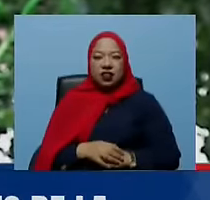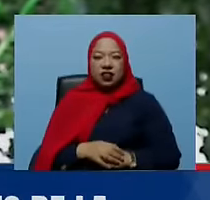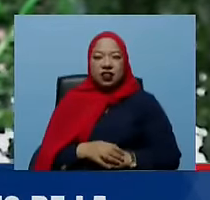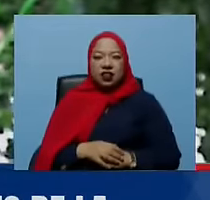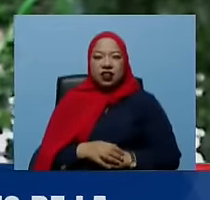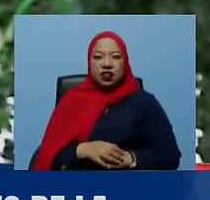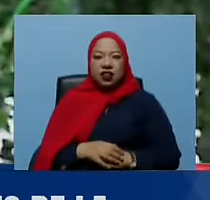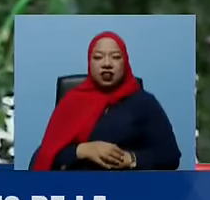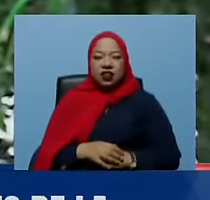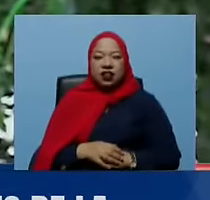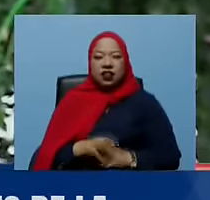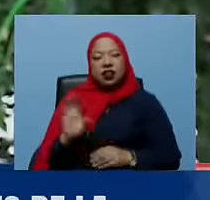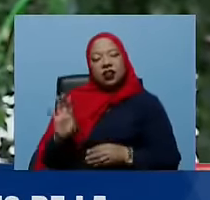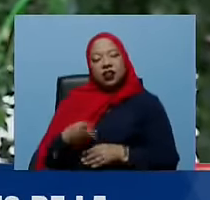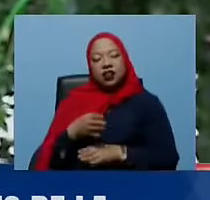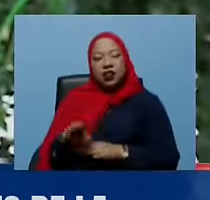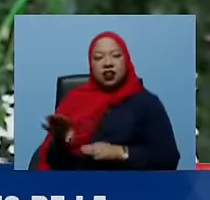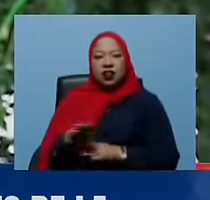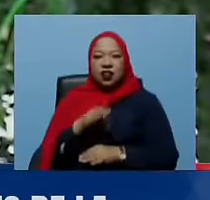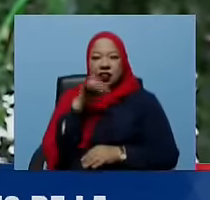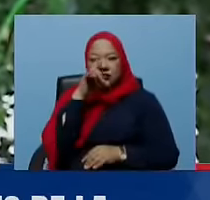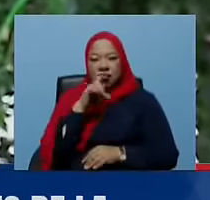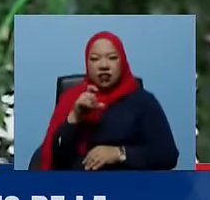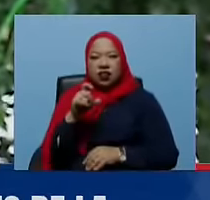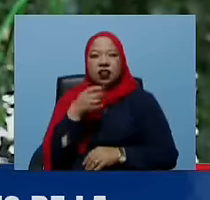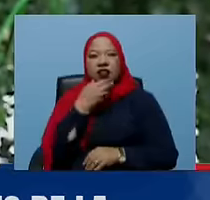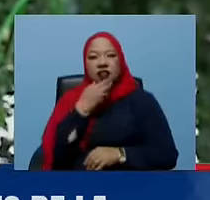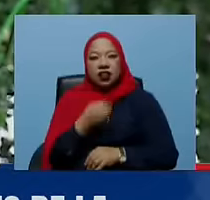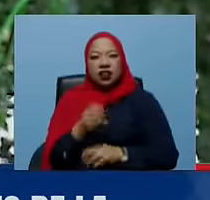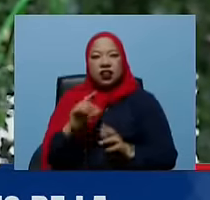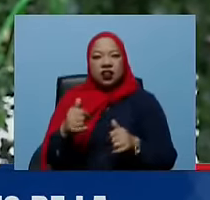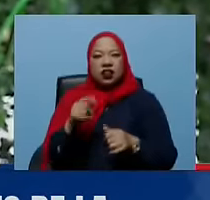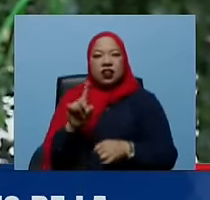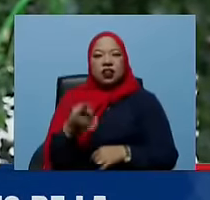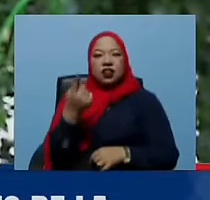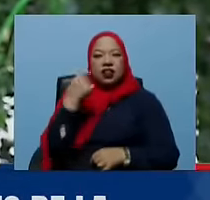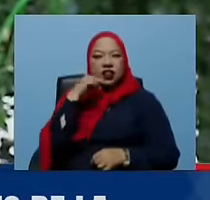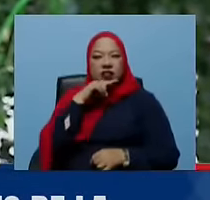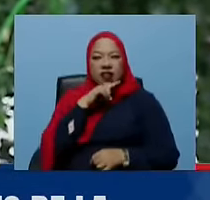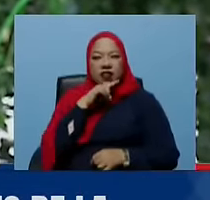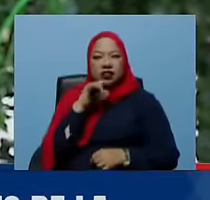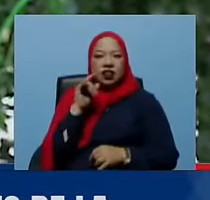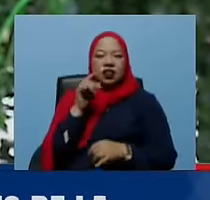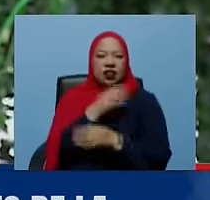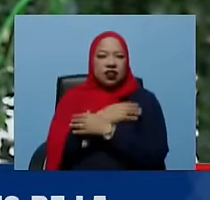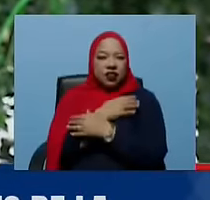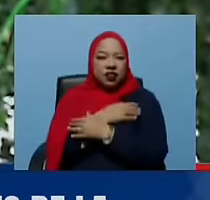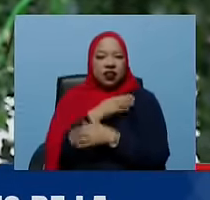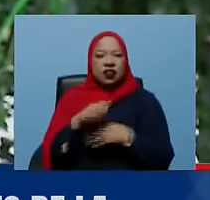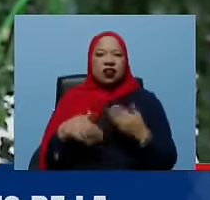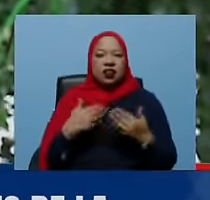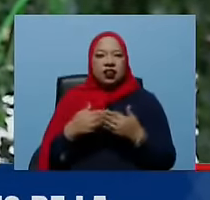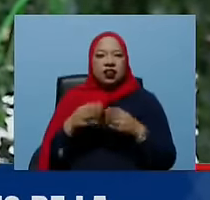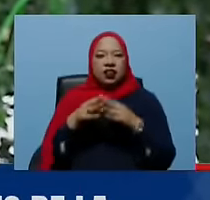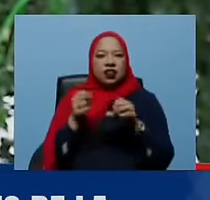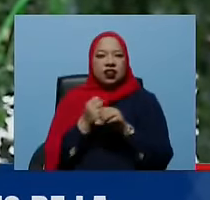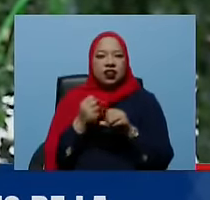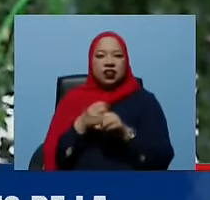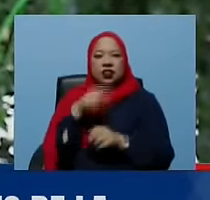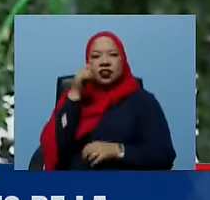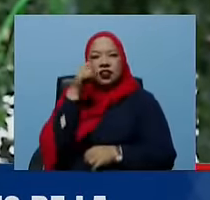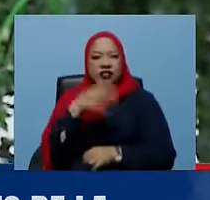Y la canción de este año, de la Navidad que empieza el 1 de octubre, para felicidad de todo nuestro